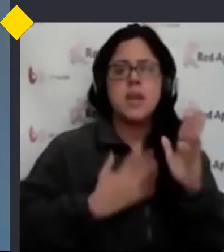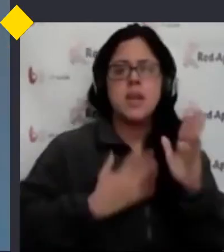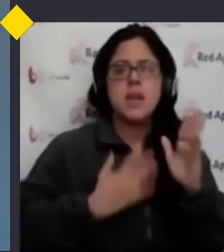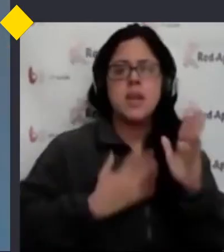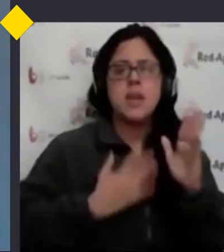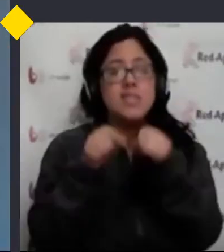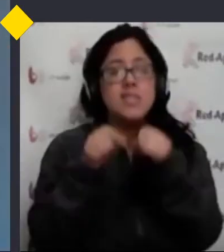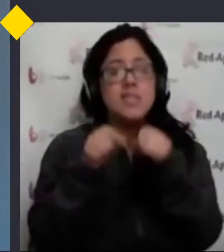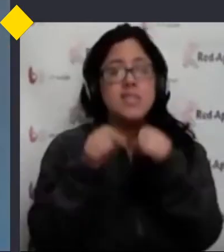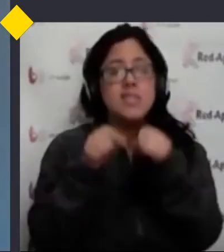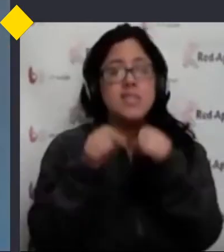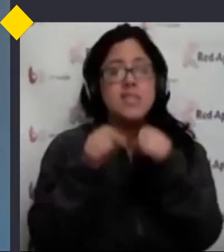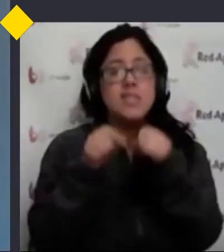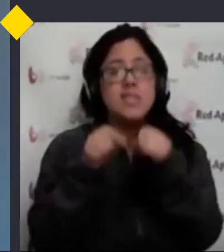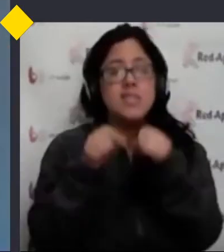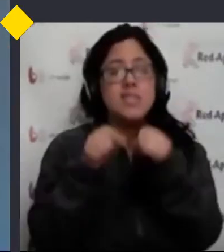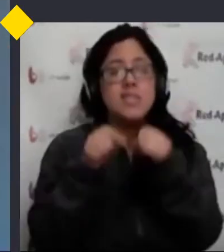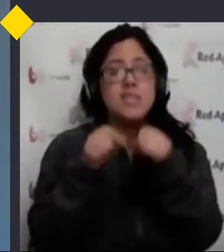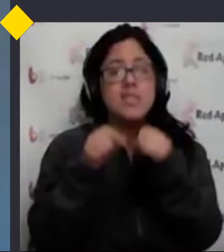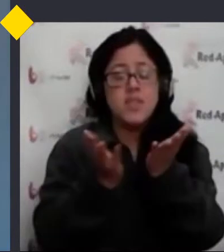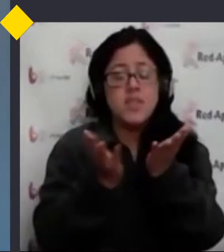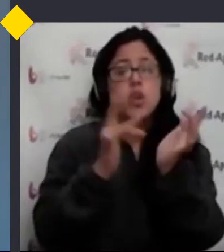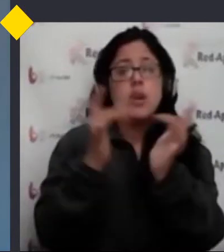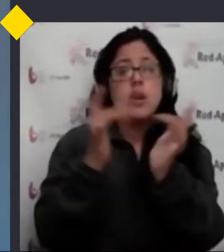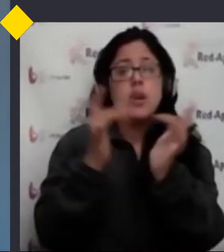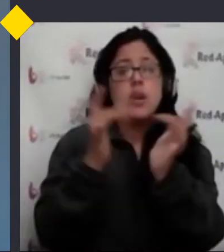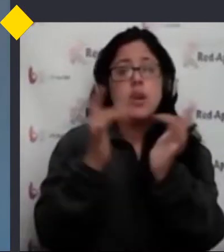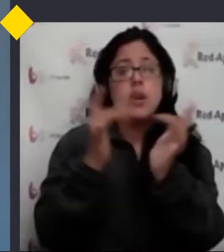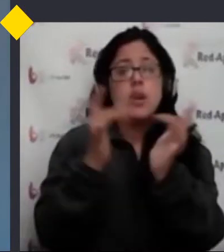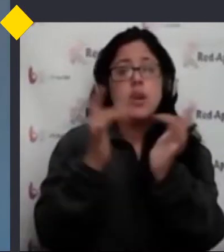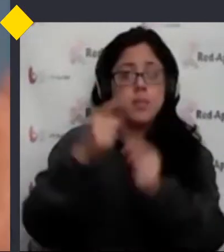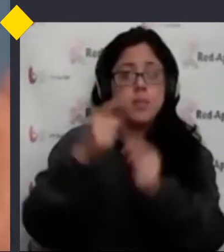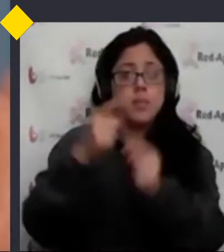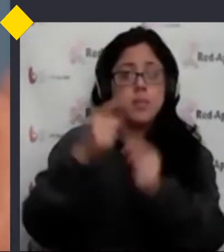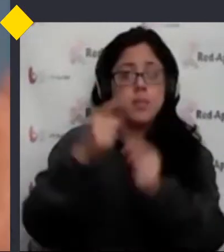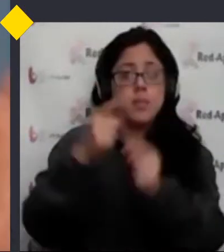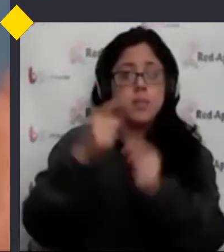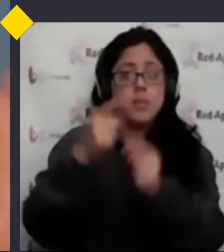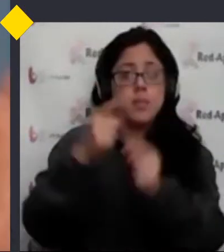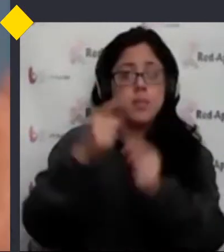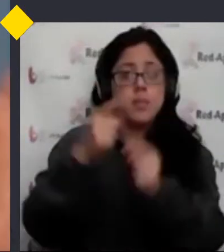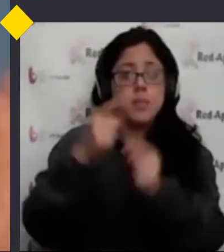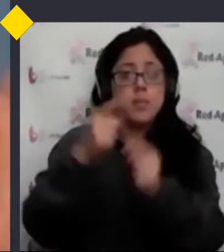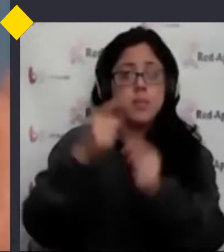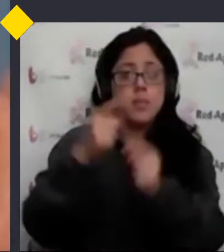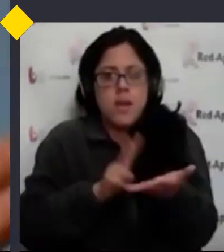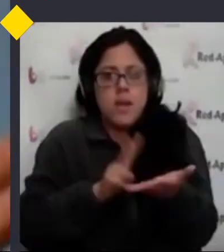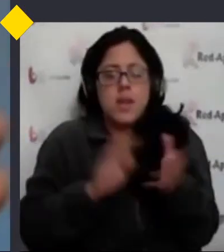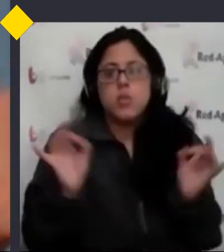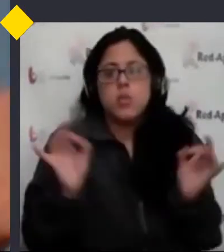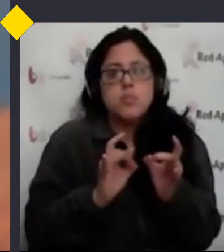lo que hemos visto del servicio jesuita migrante ha faltado, porque voy a ser bien sincero y quizás políticamente incorrecto. Es